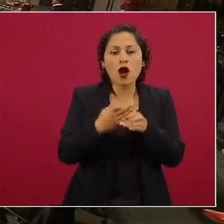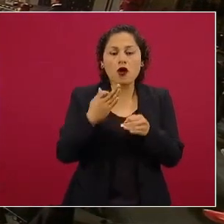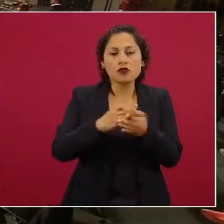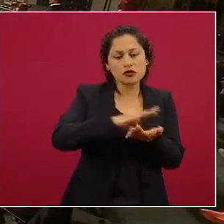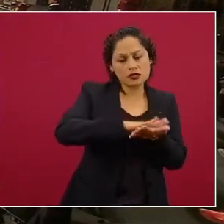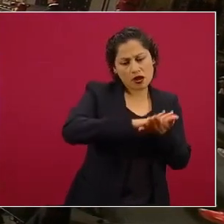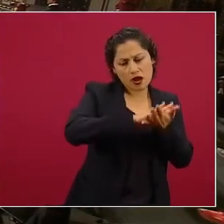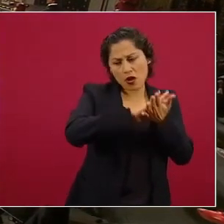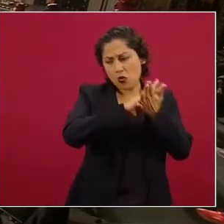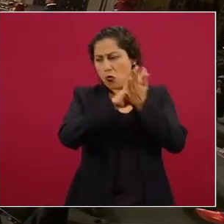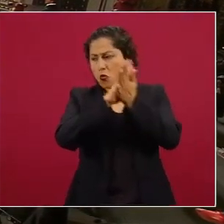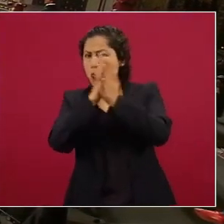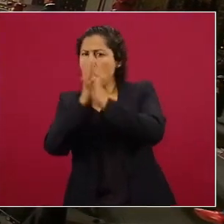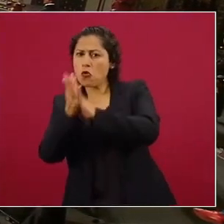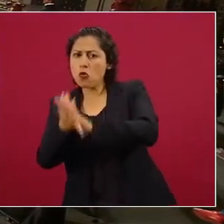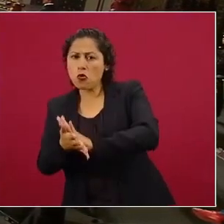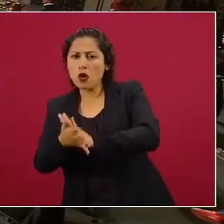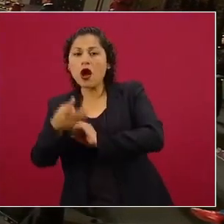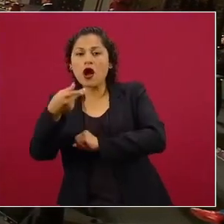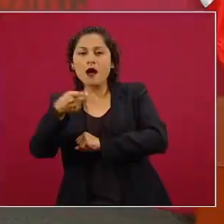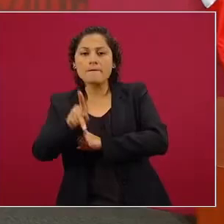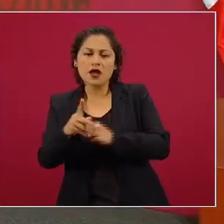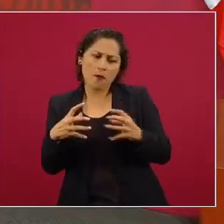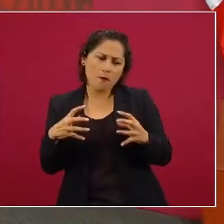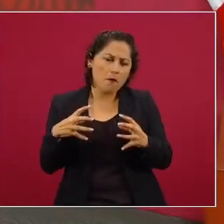sin violencia,